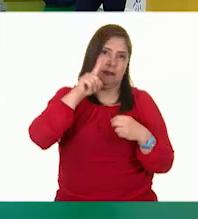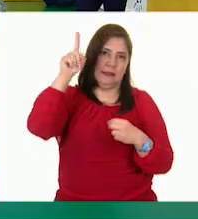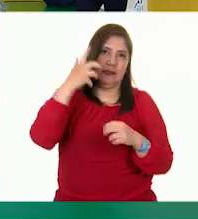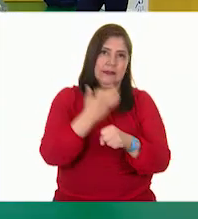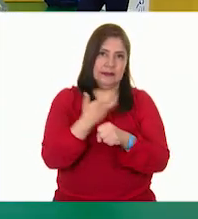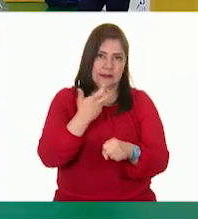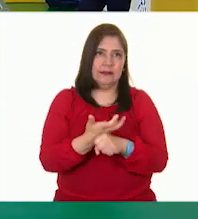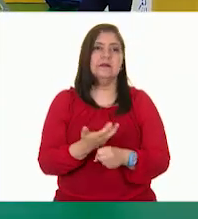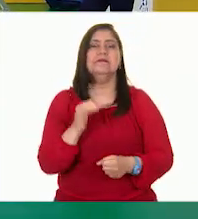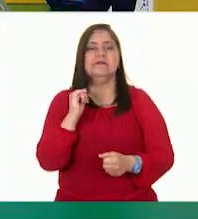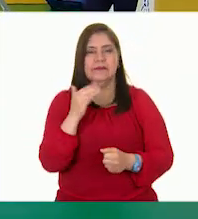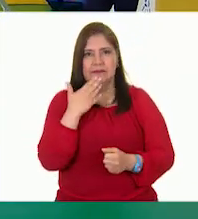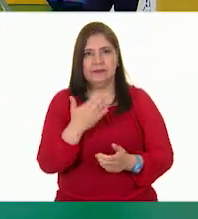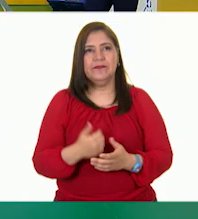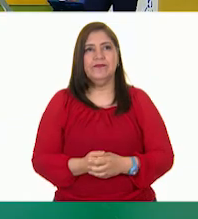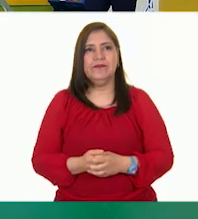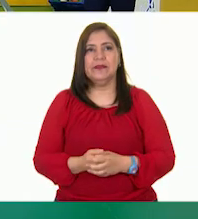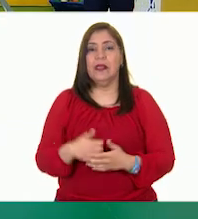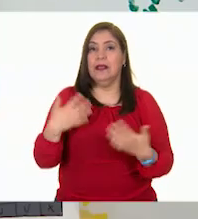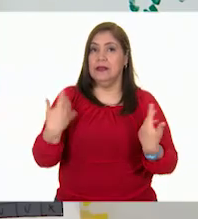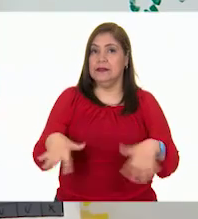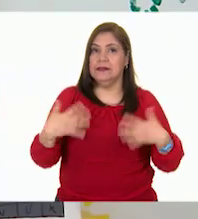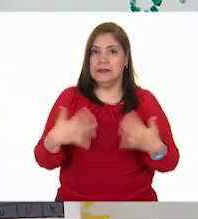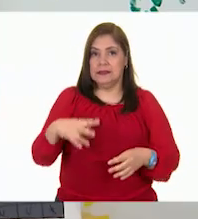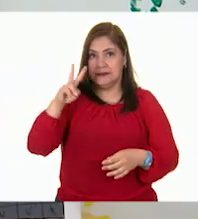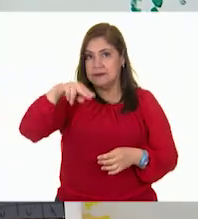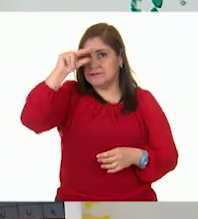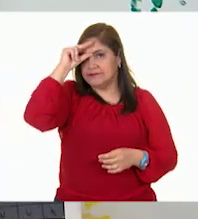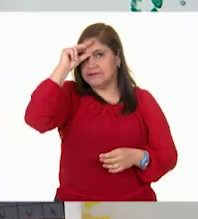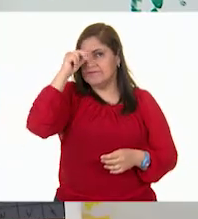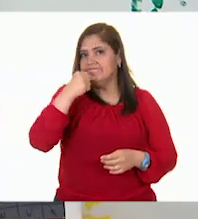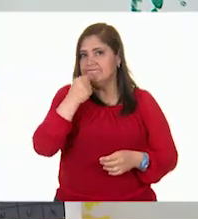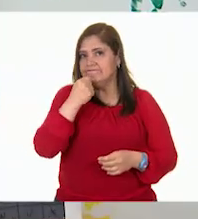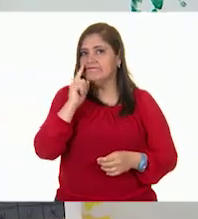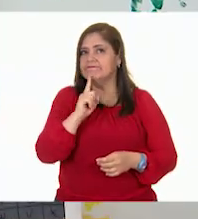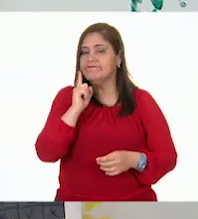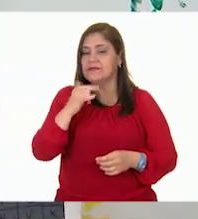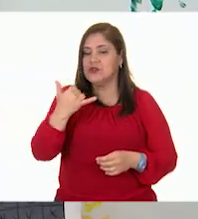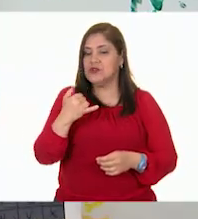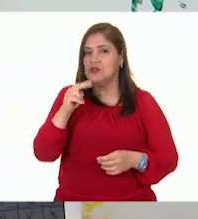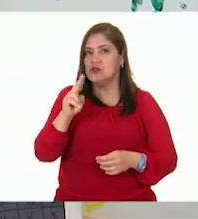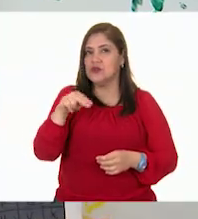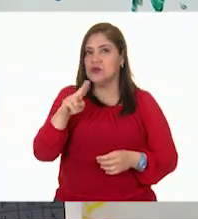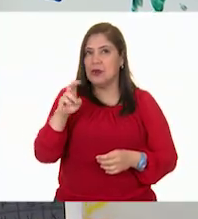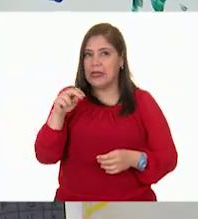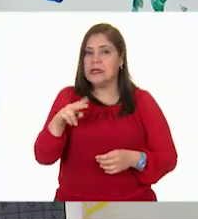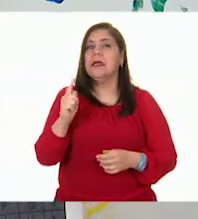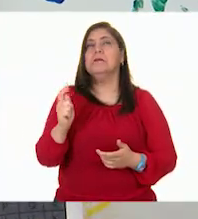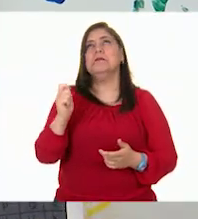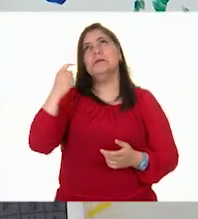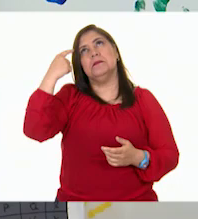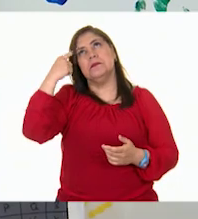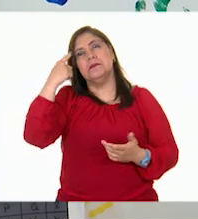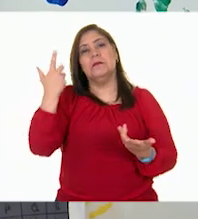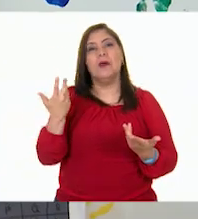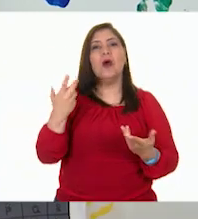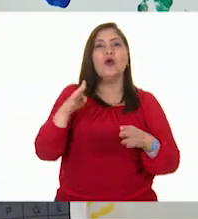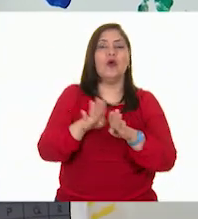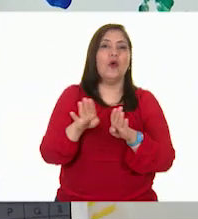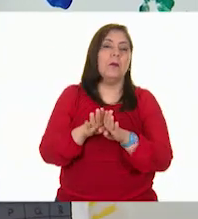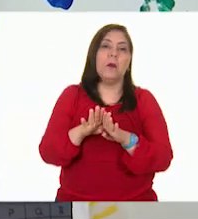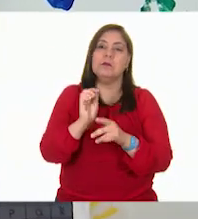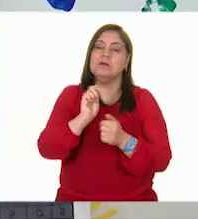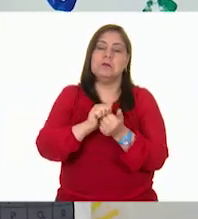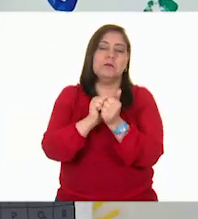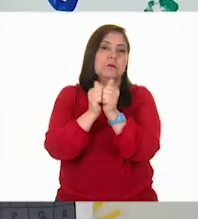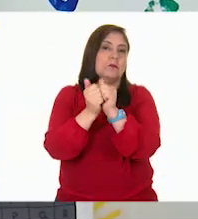bien. ¿Verdad? Qué inteligente es Yunuen, ¿verdad? Y Así además tiene que adaptarse a la forma de vivir